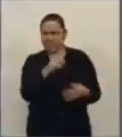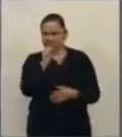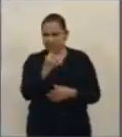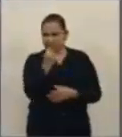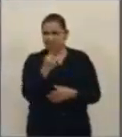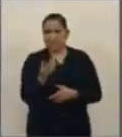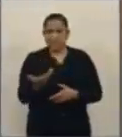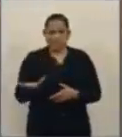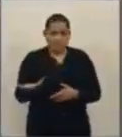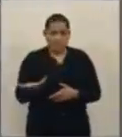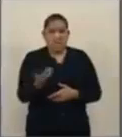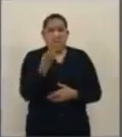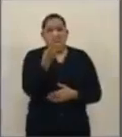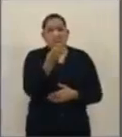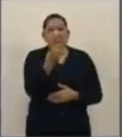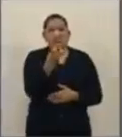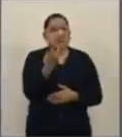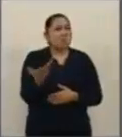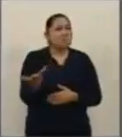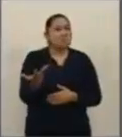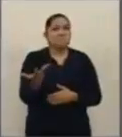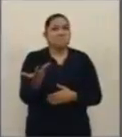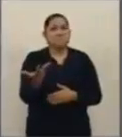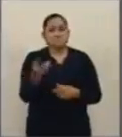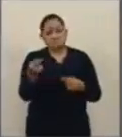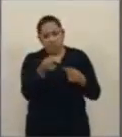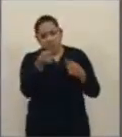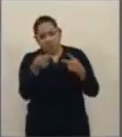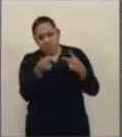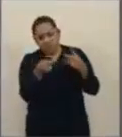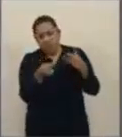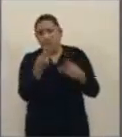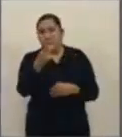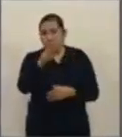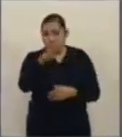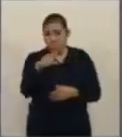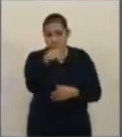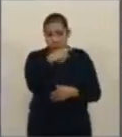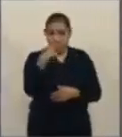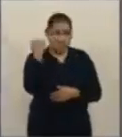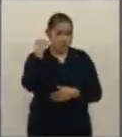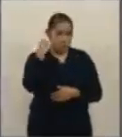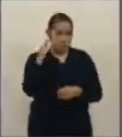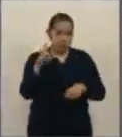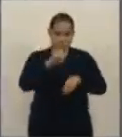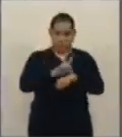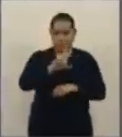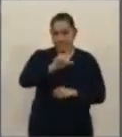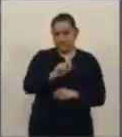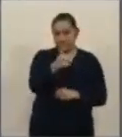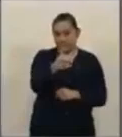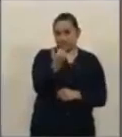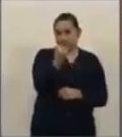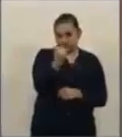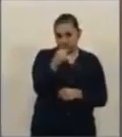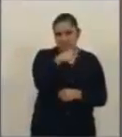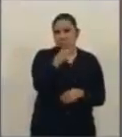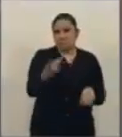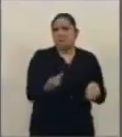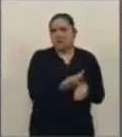contribuido a que lo que sucedió realmente en Iguala el 26 de septiembre se